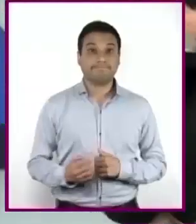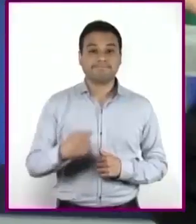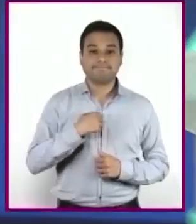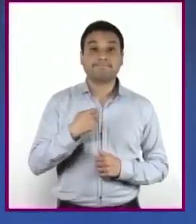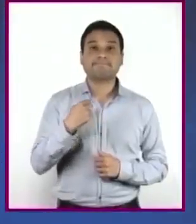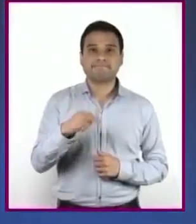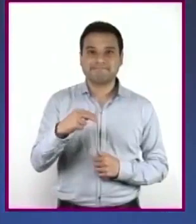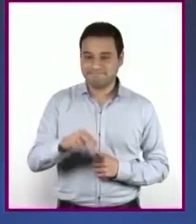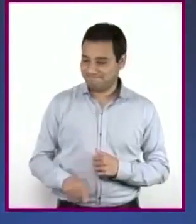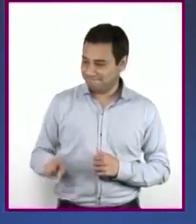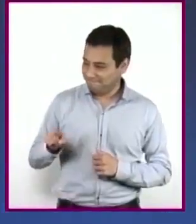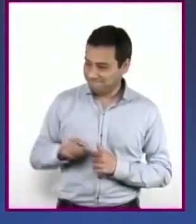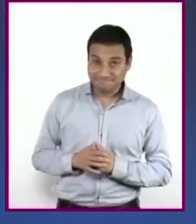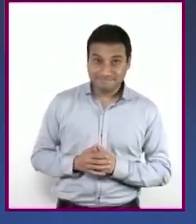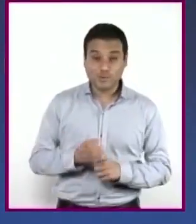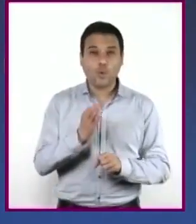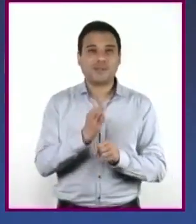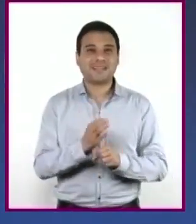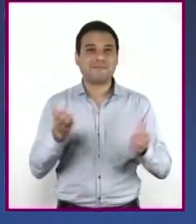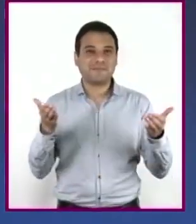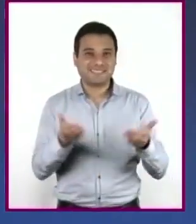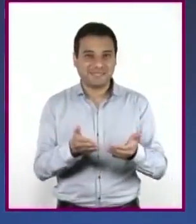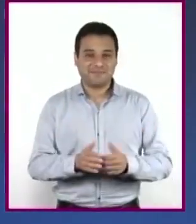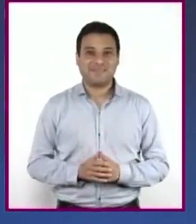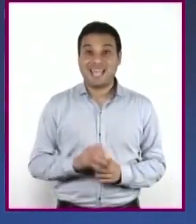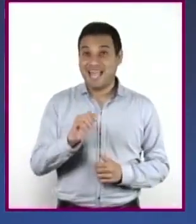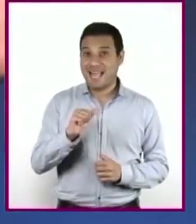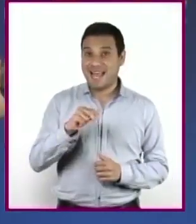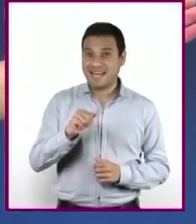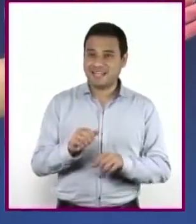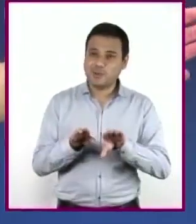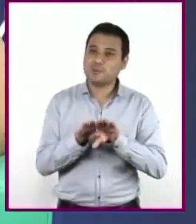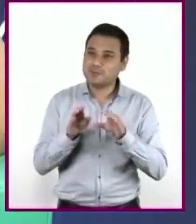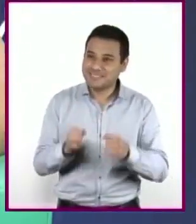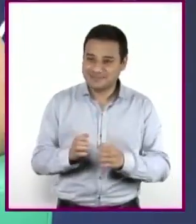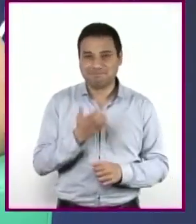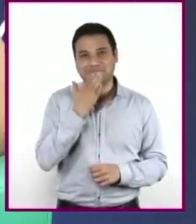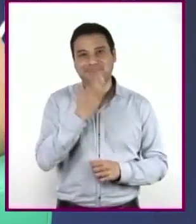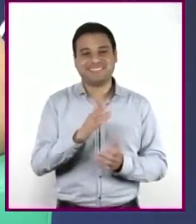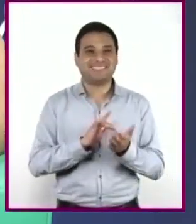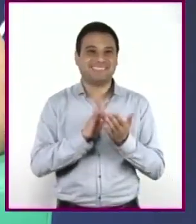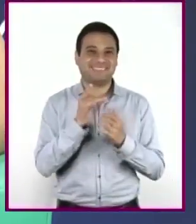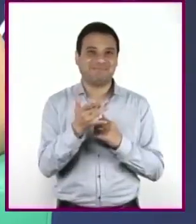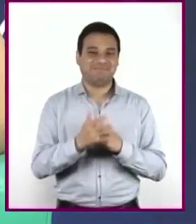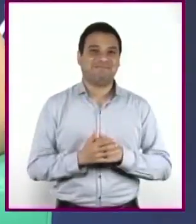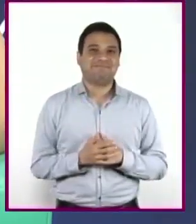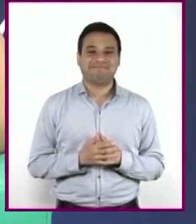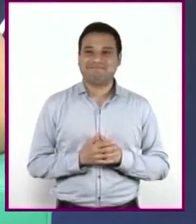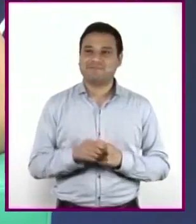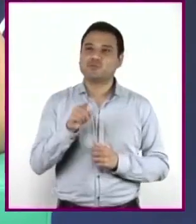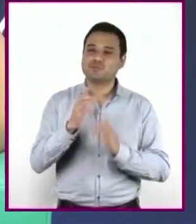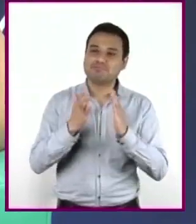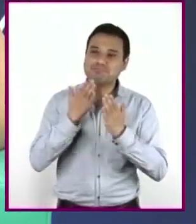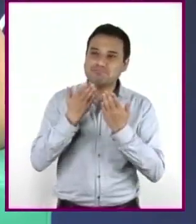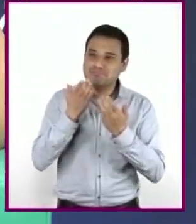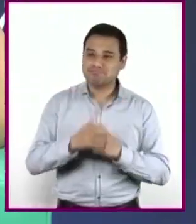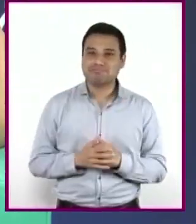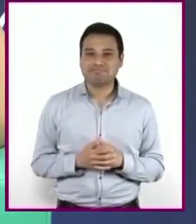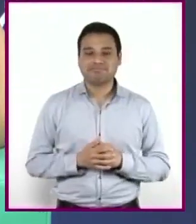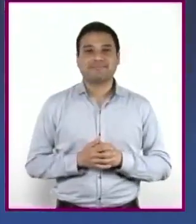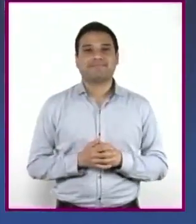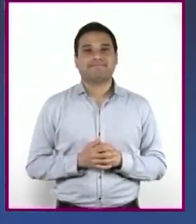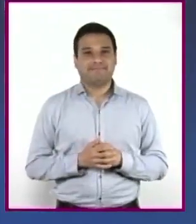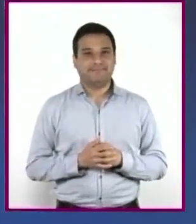Soy Enrique Rodal y tengo el gusto de presentarles a Ana. Ana, ¿cómo estás? Bien, gracias. Qué bueno,